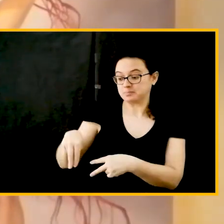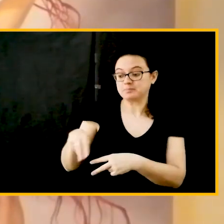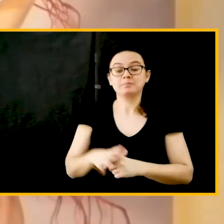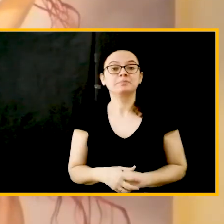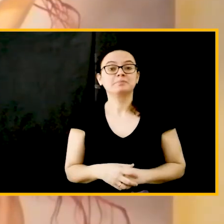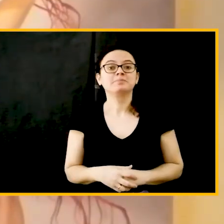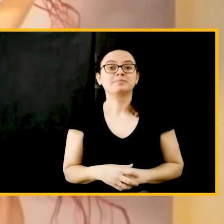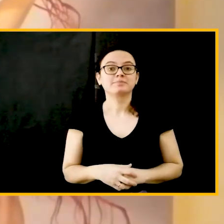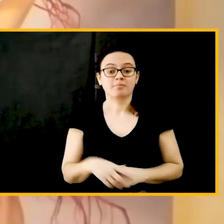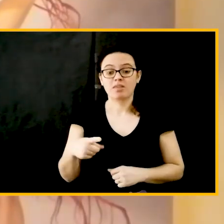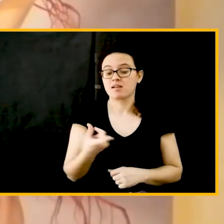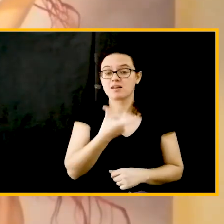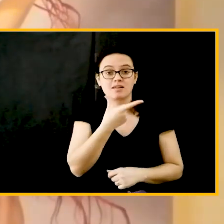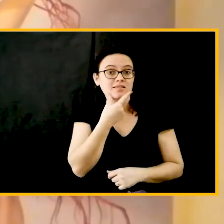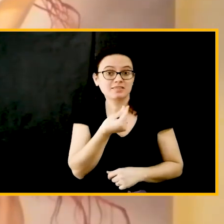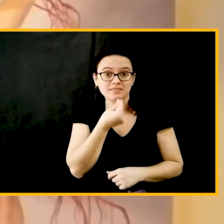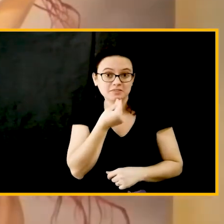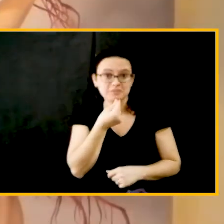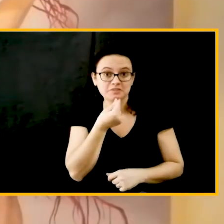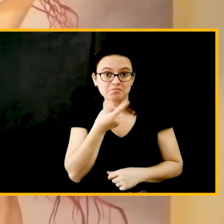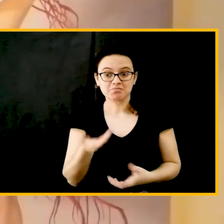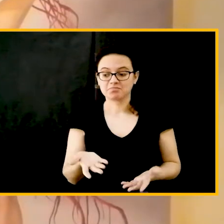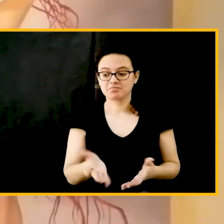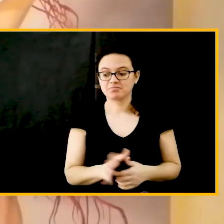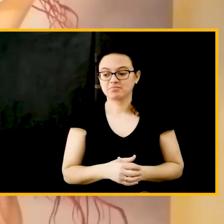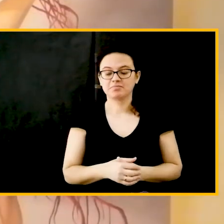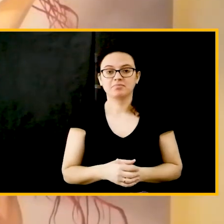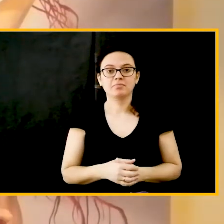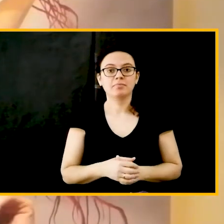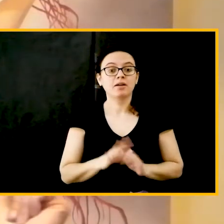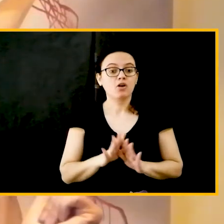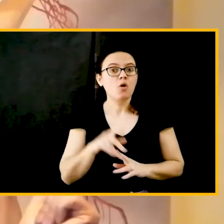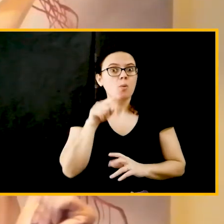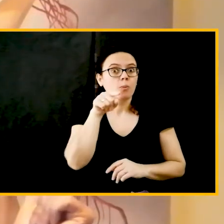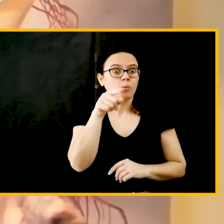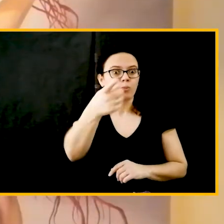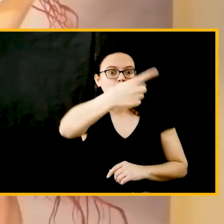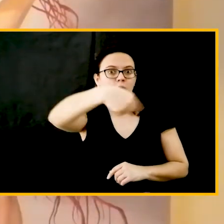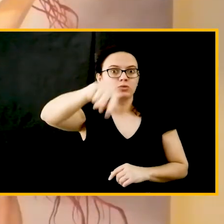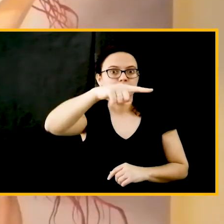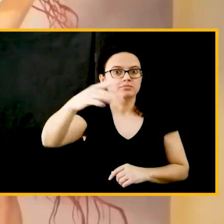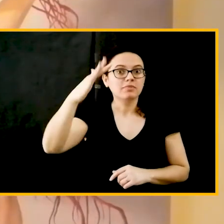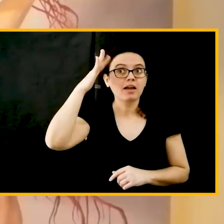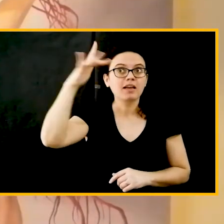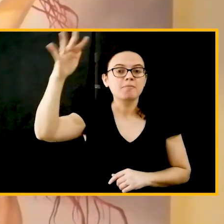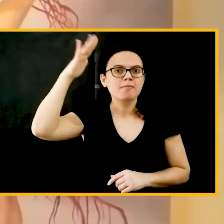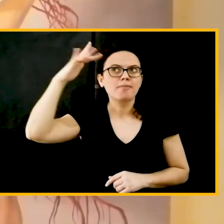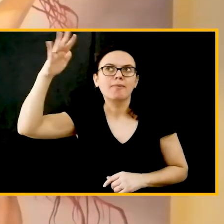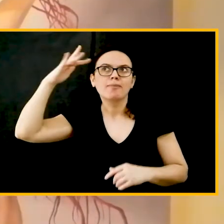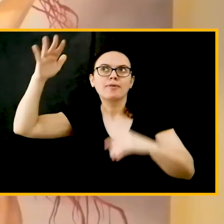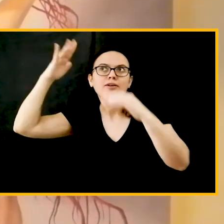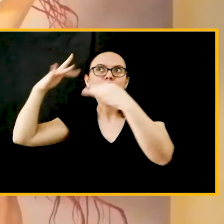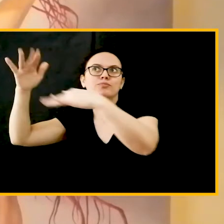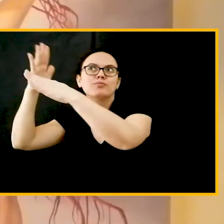Es un collage sencillo, pero vosotros, con vuestra imaginación, podéis hacerla volar y si en casa tenéis